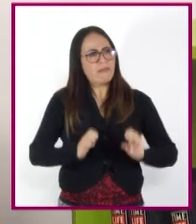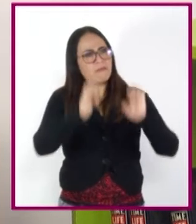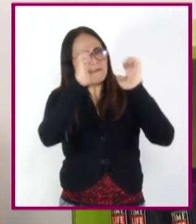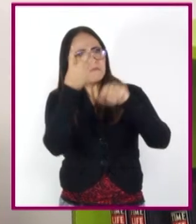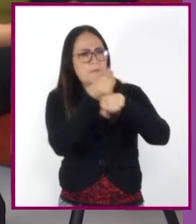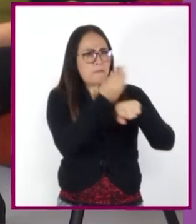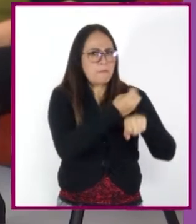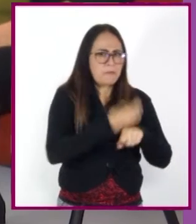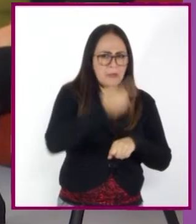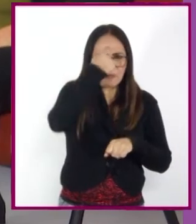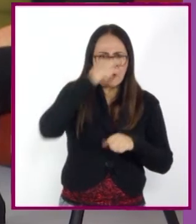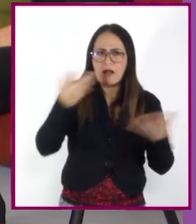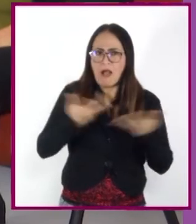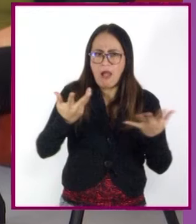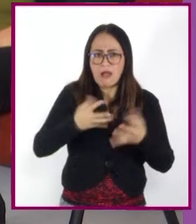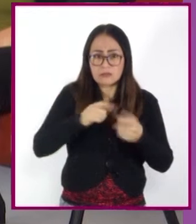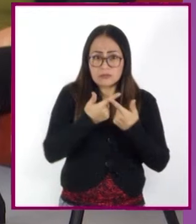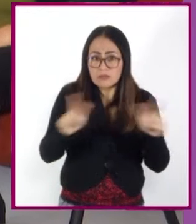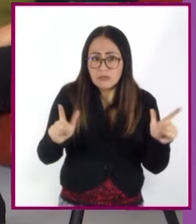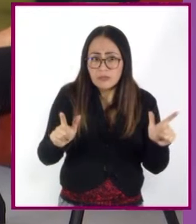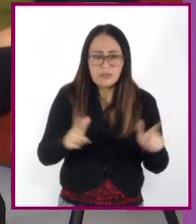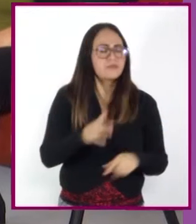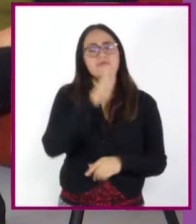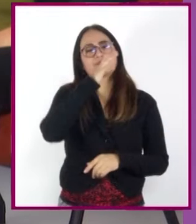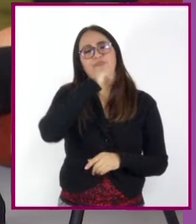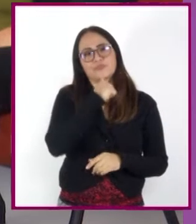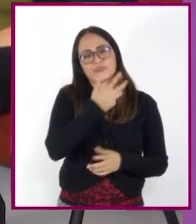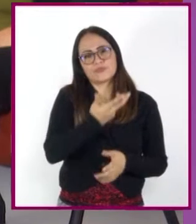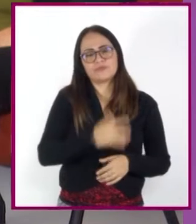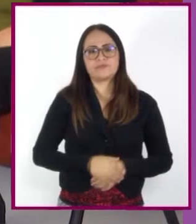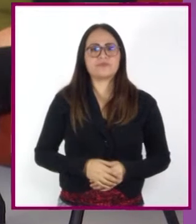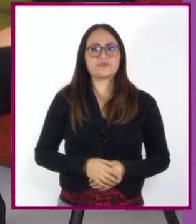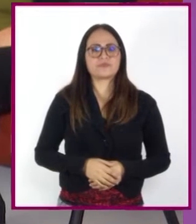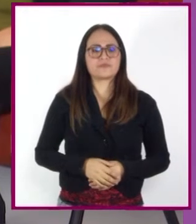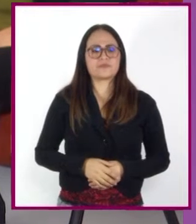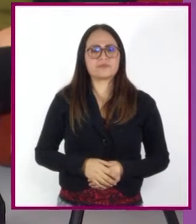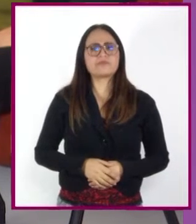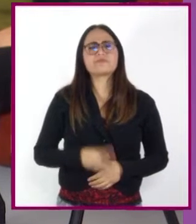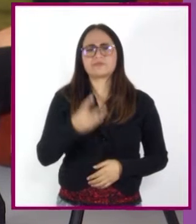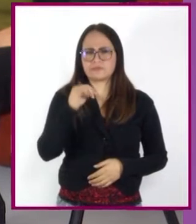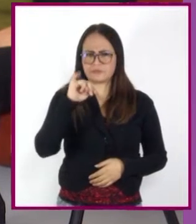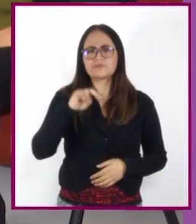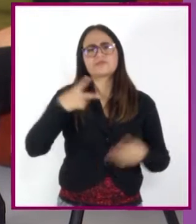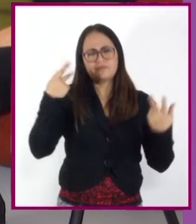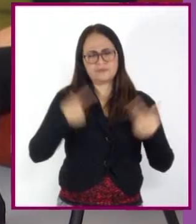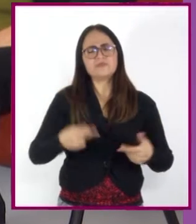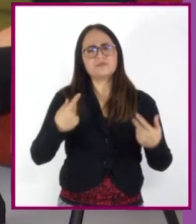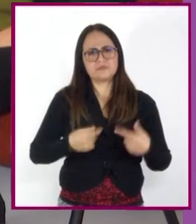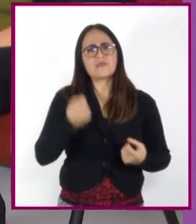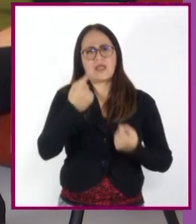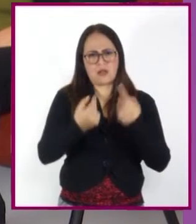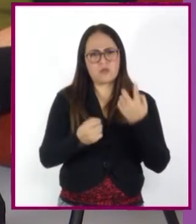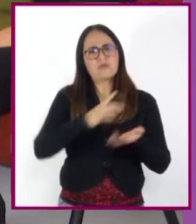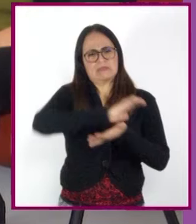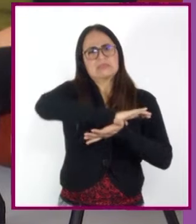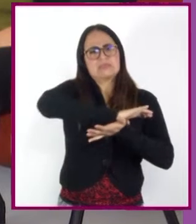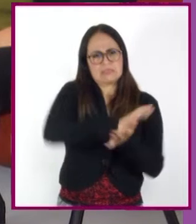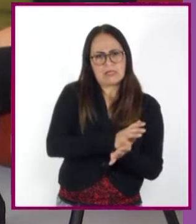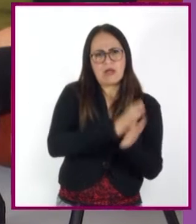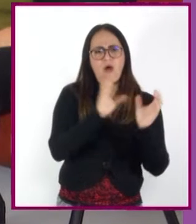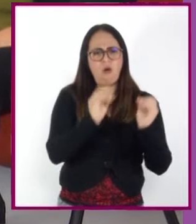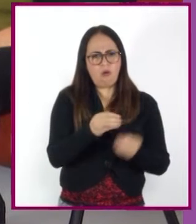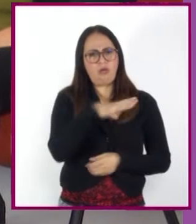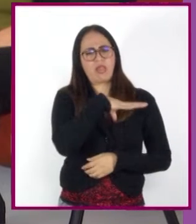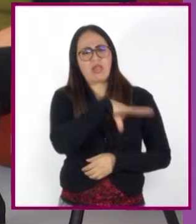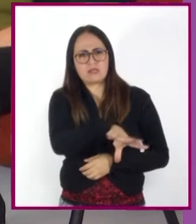educativas. Si bien es cierto que las personas podemos ser discriminadas y excluidas, uno